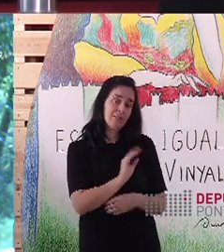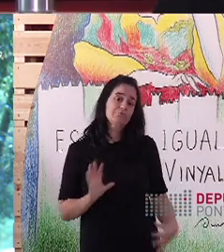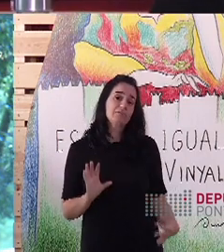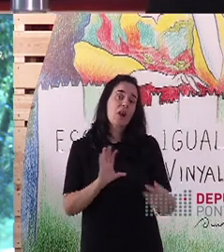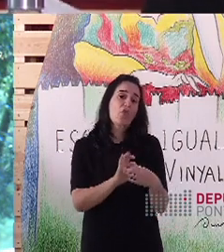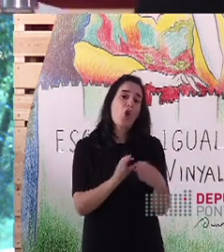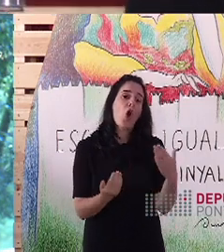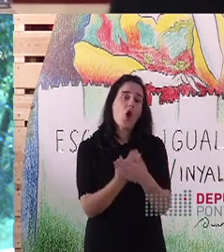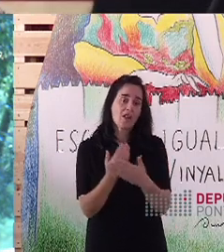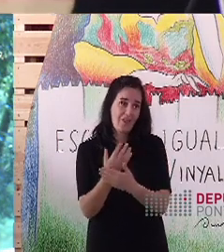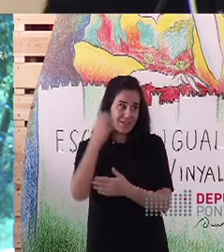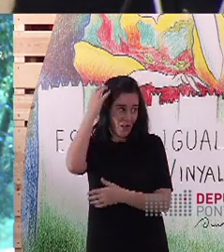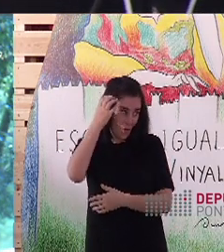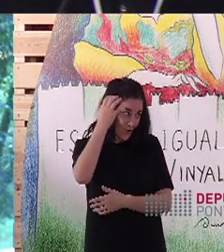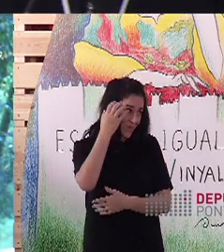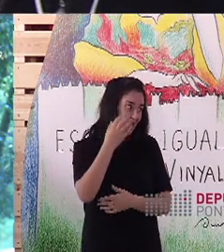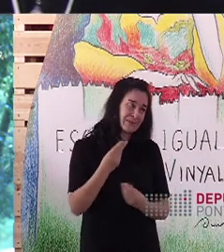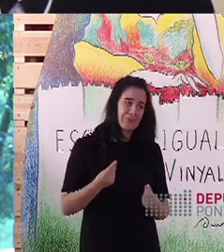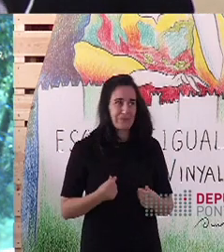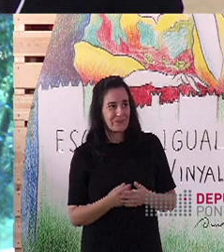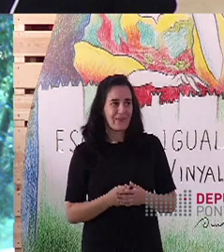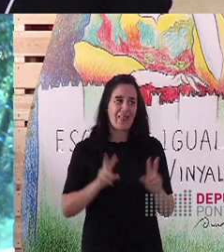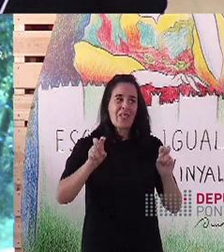que falamos da Coruña, ui,